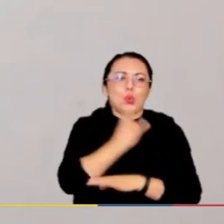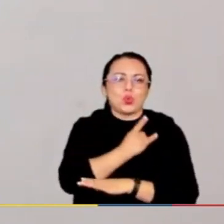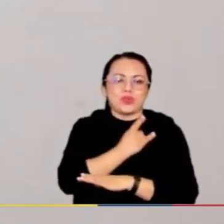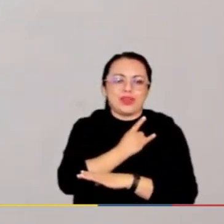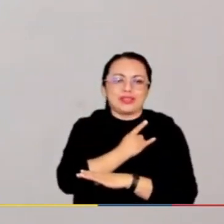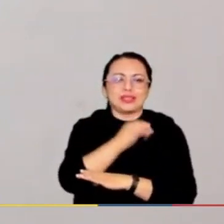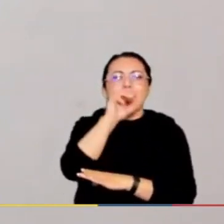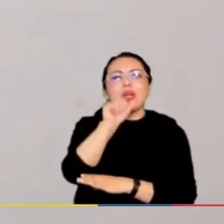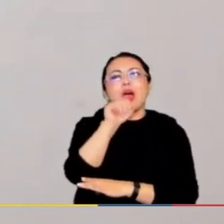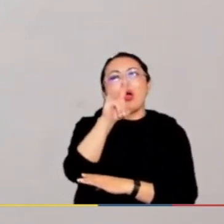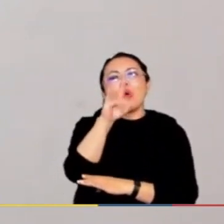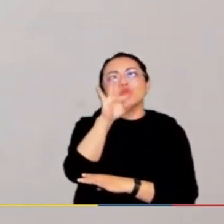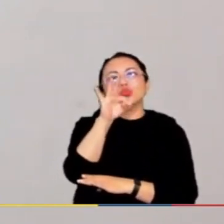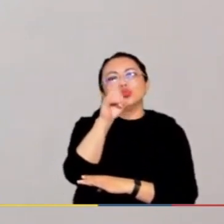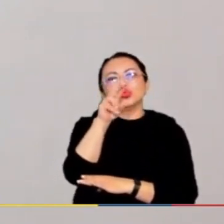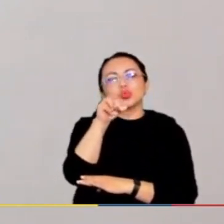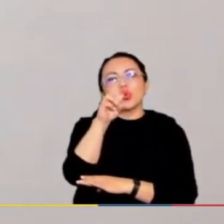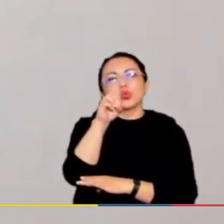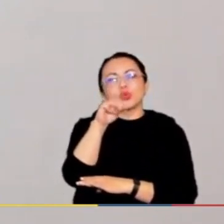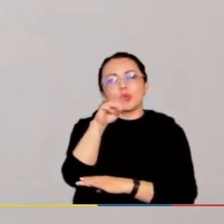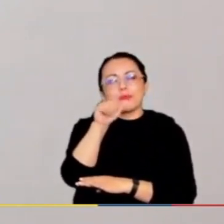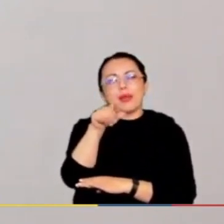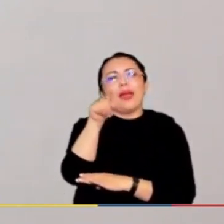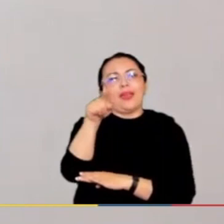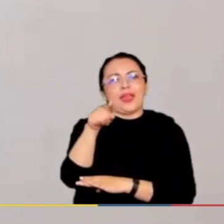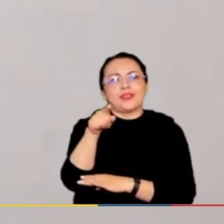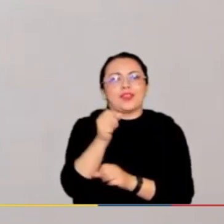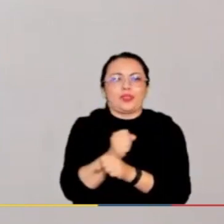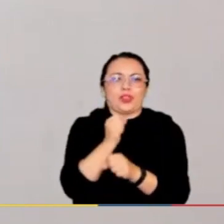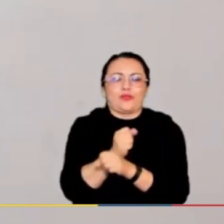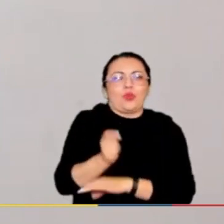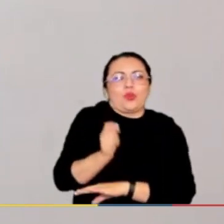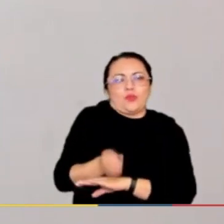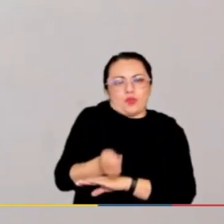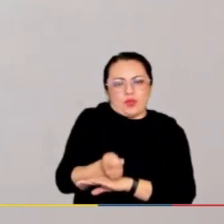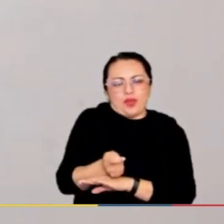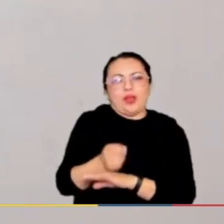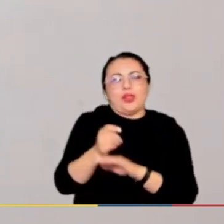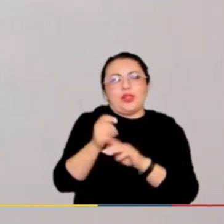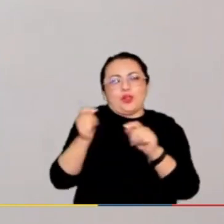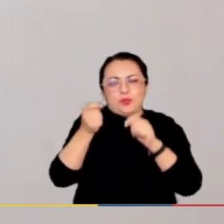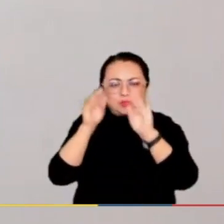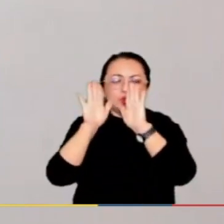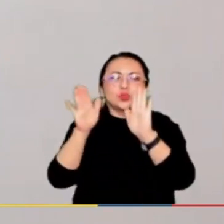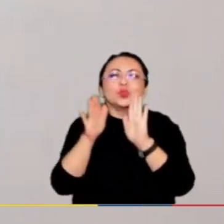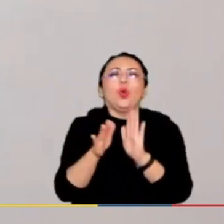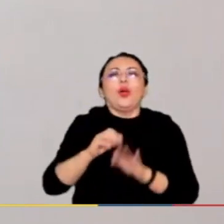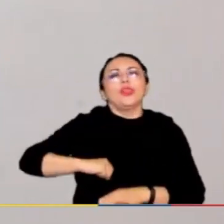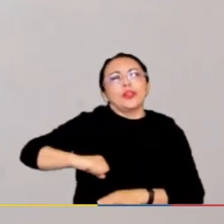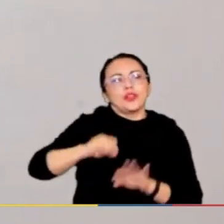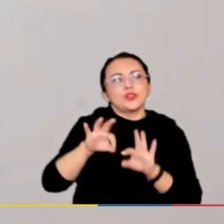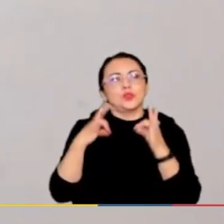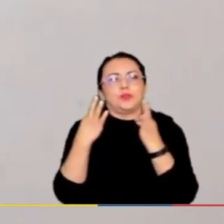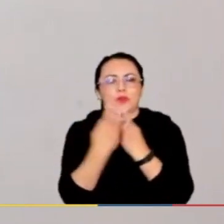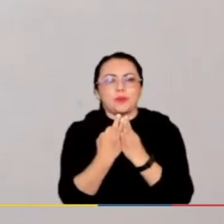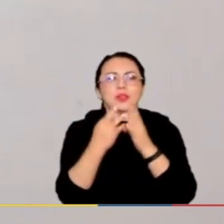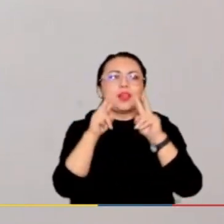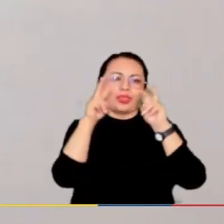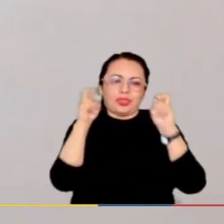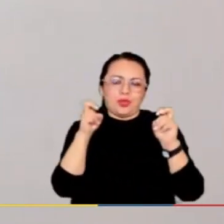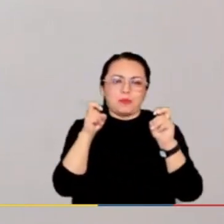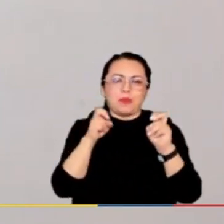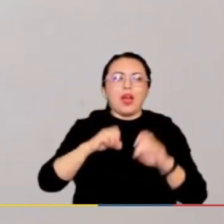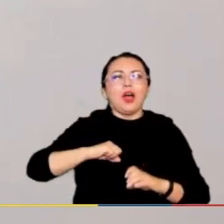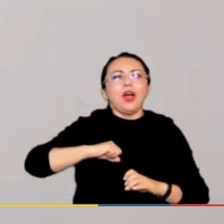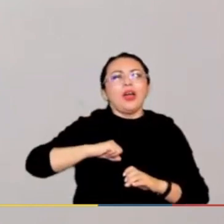Bucaramanga, es especialista en Derecho Comercial, Derecho Laboral y Seguridad Social, en Derecho de Familia, en Gestión Judicial, en Derecho